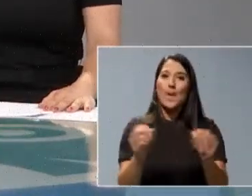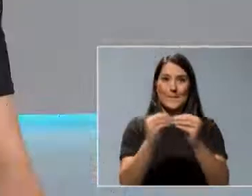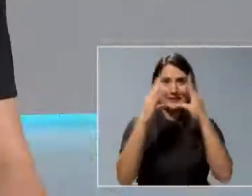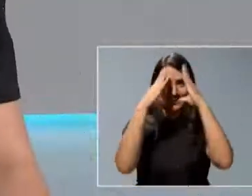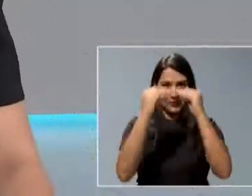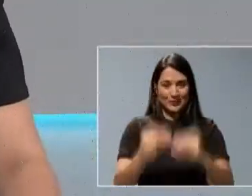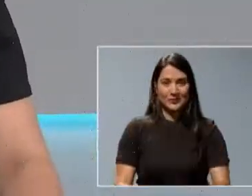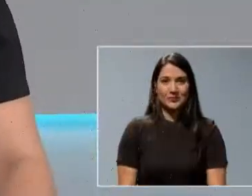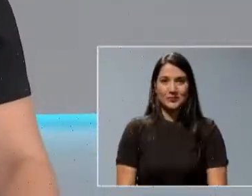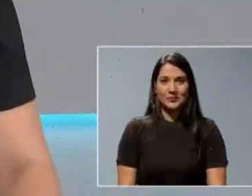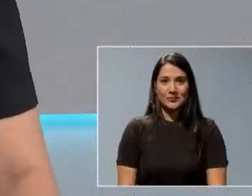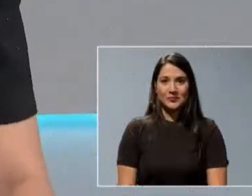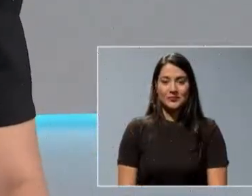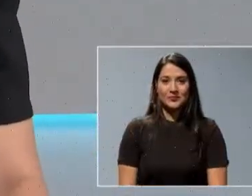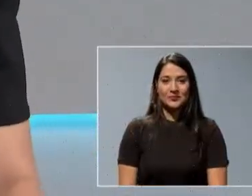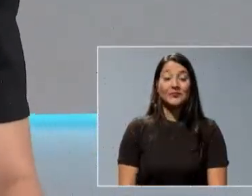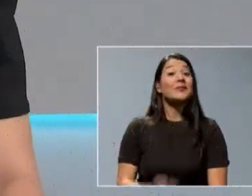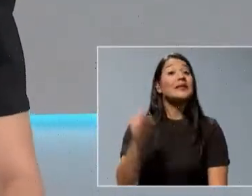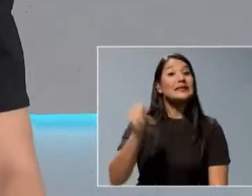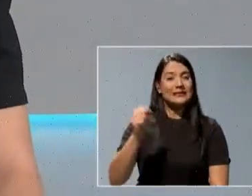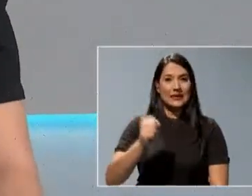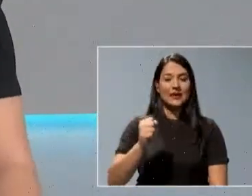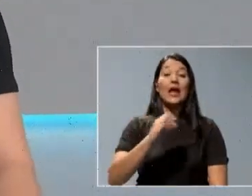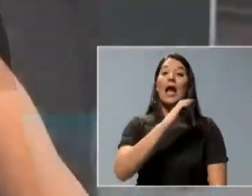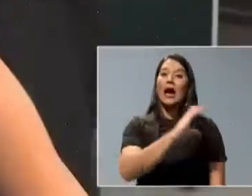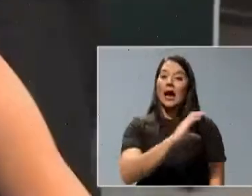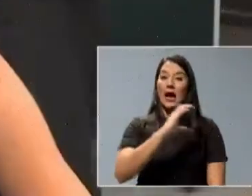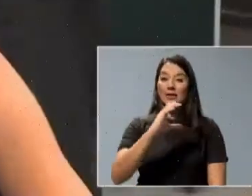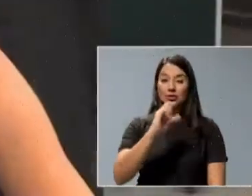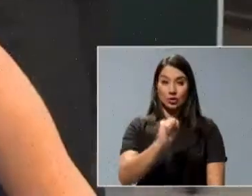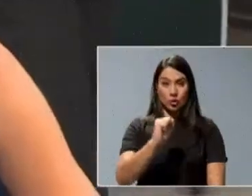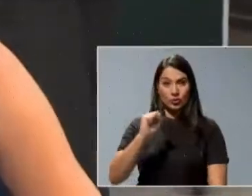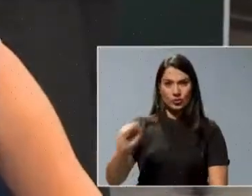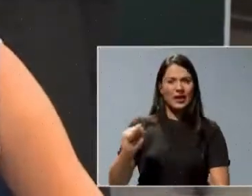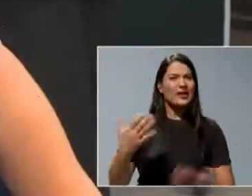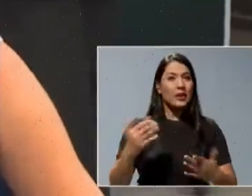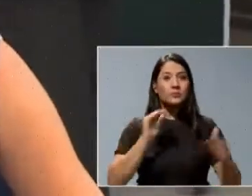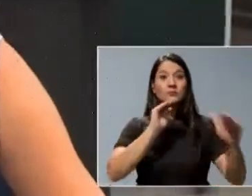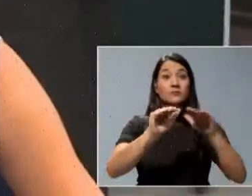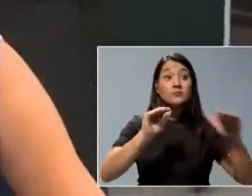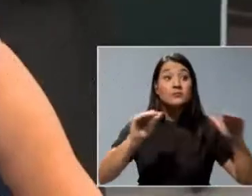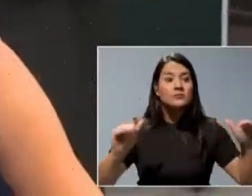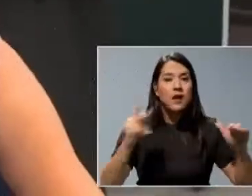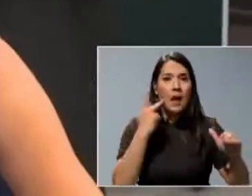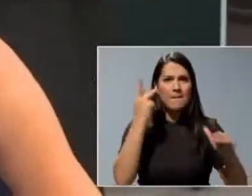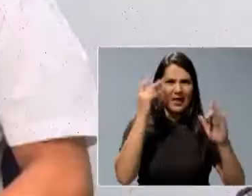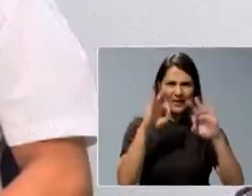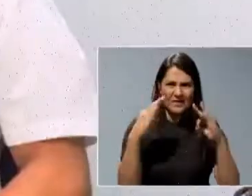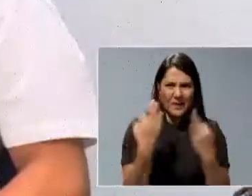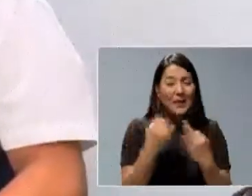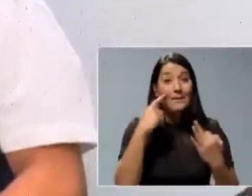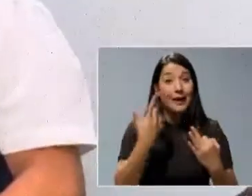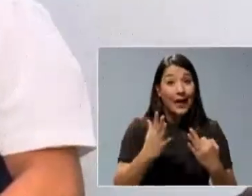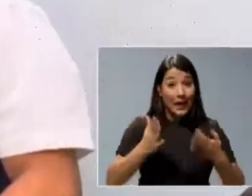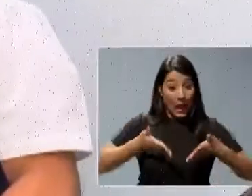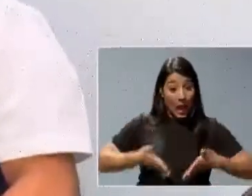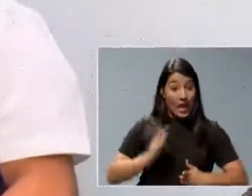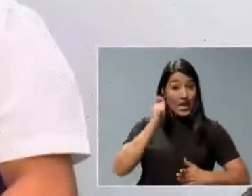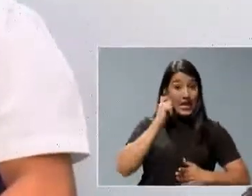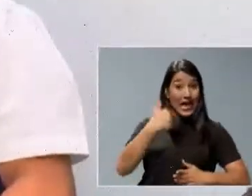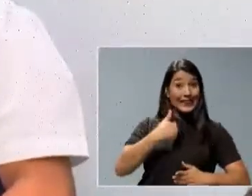informaciones. Así es, y es que la Caja Costarricense de Seguro Social hizo un llamado a los padres de familia para que lleven a sus hijas de 10 años a